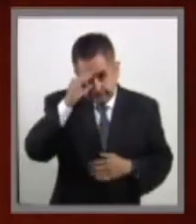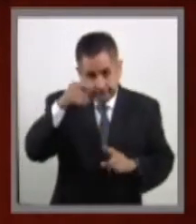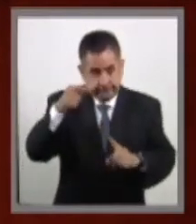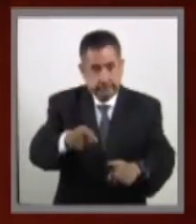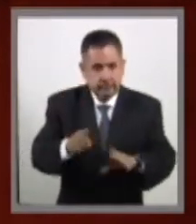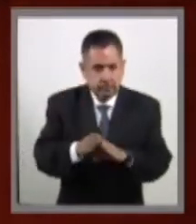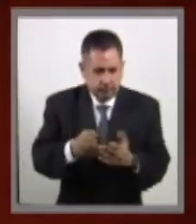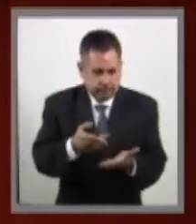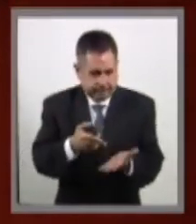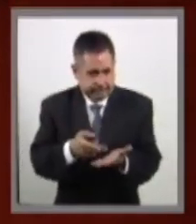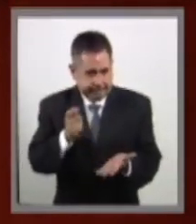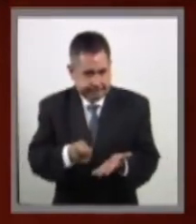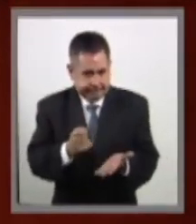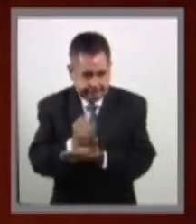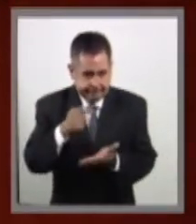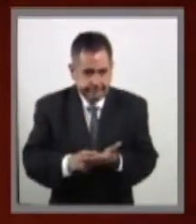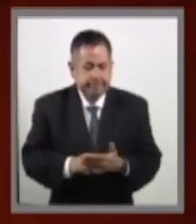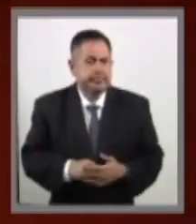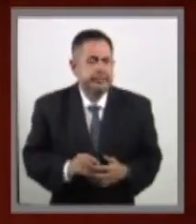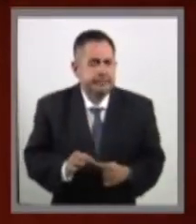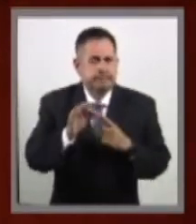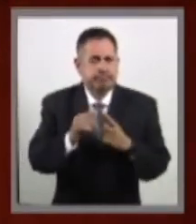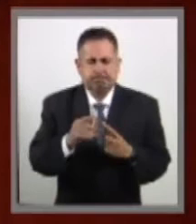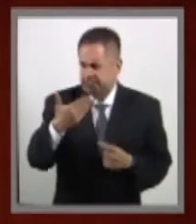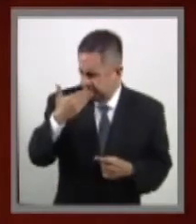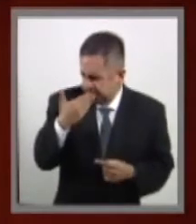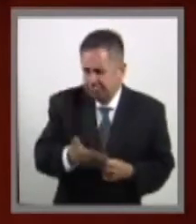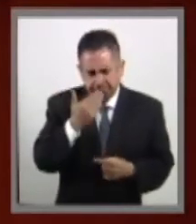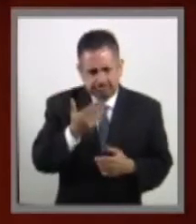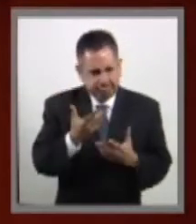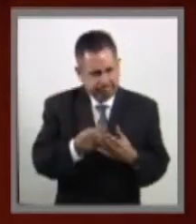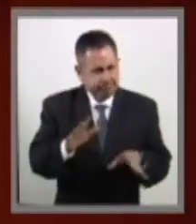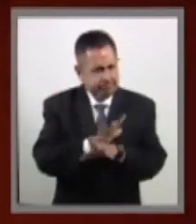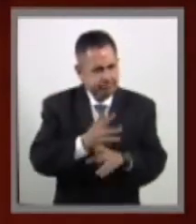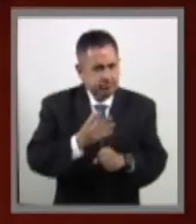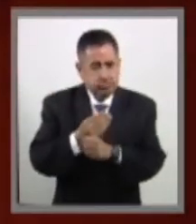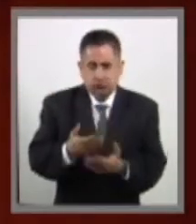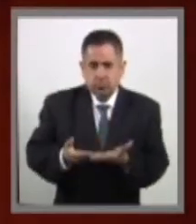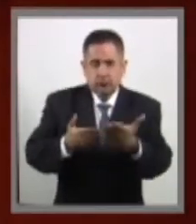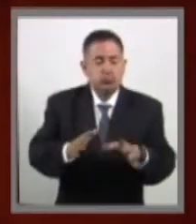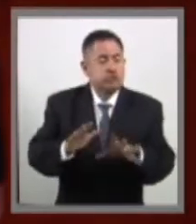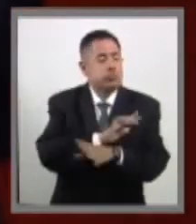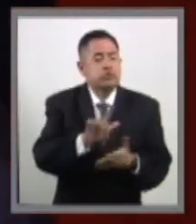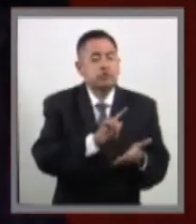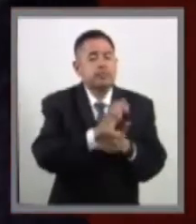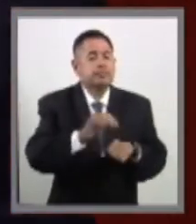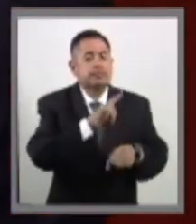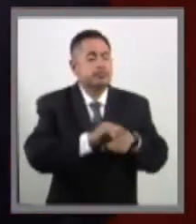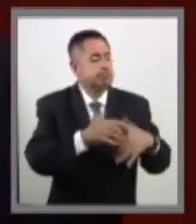de la presente minuta, resultan plausibles las modificaciones propuestas a la Ley Federal de